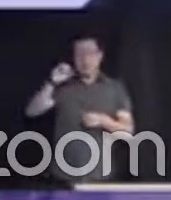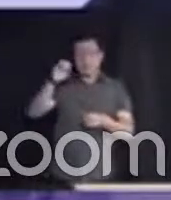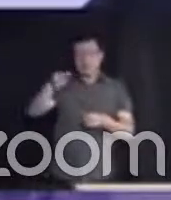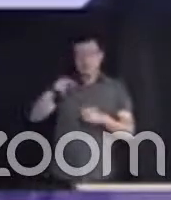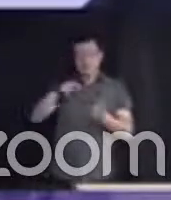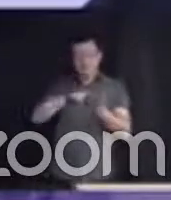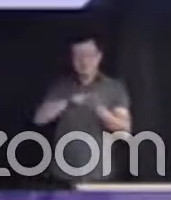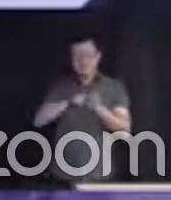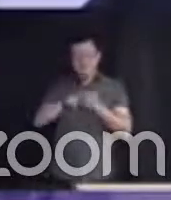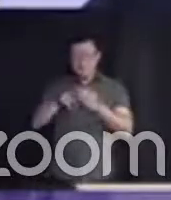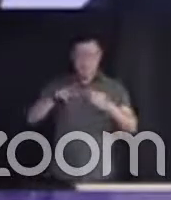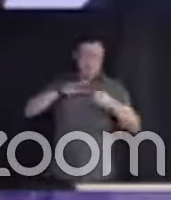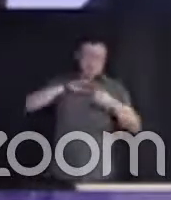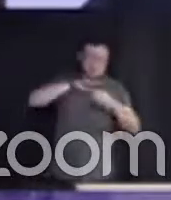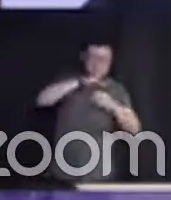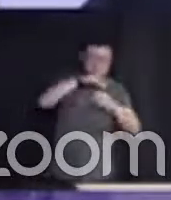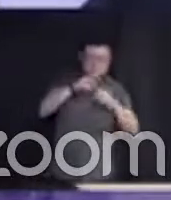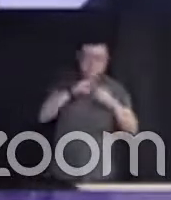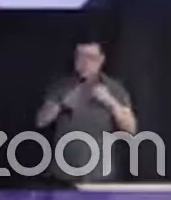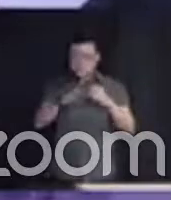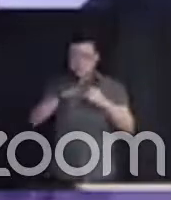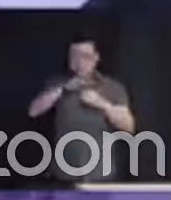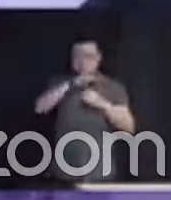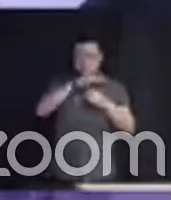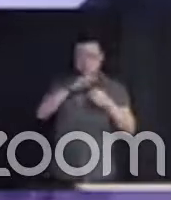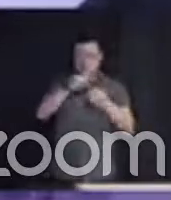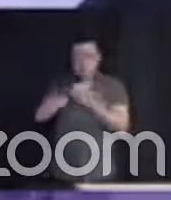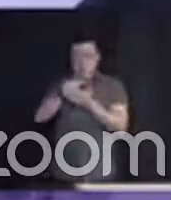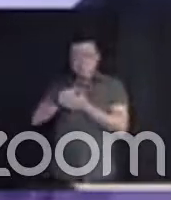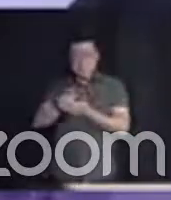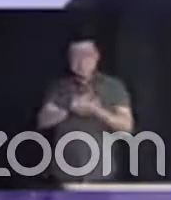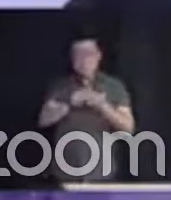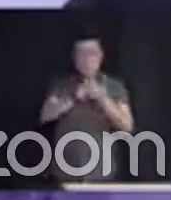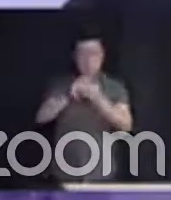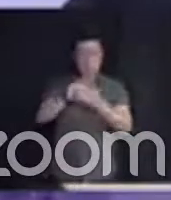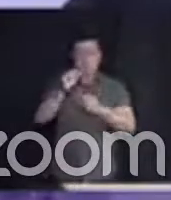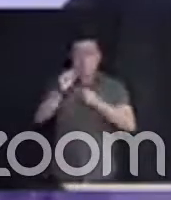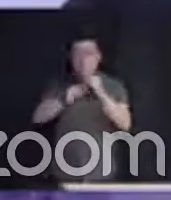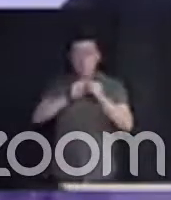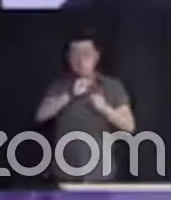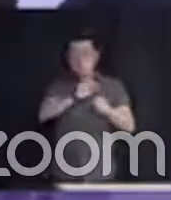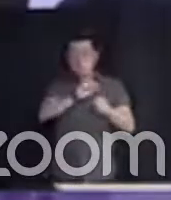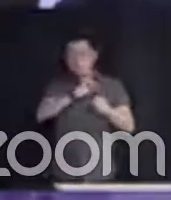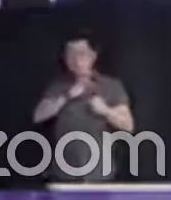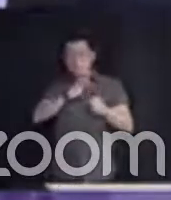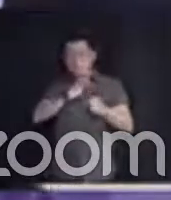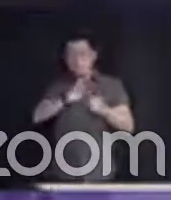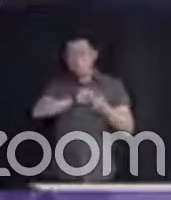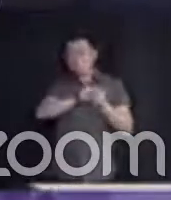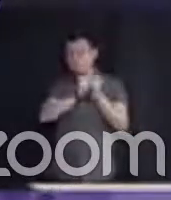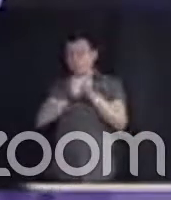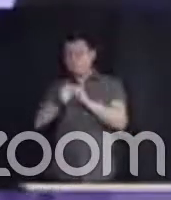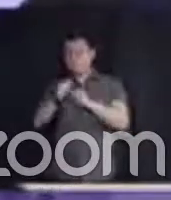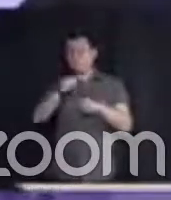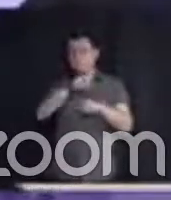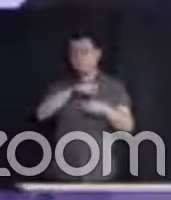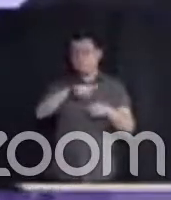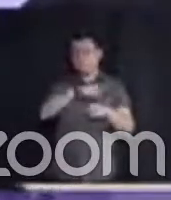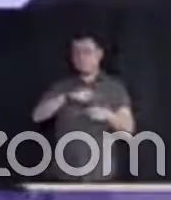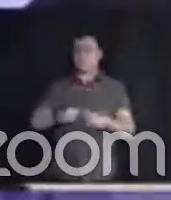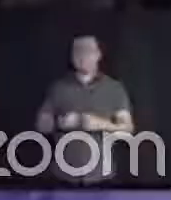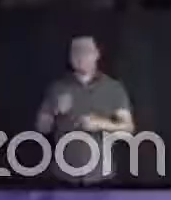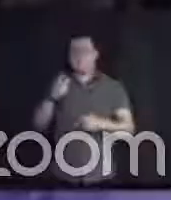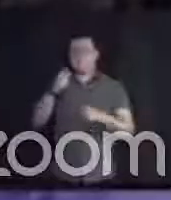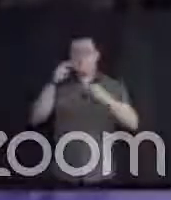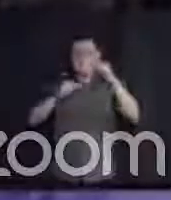ese carbón, ya le quitaron la cochambre, ya se está asomando lo brillante, y se sigue puliendo para algún día convertirse